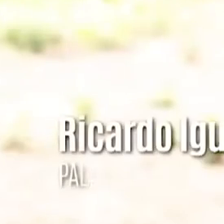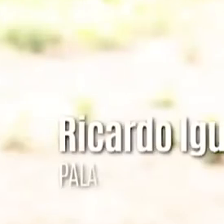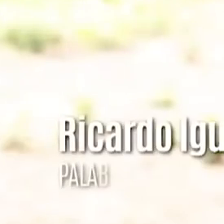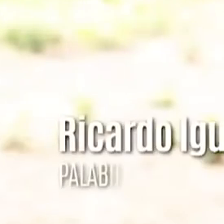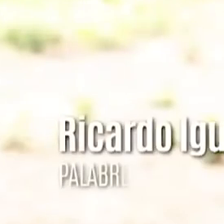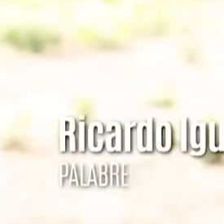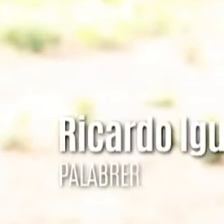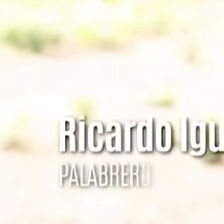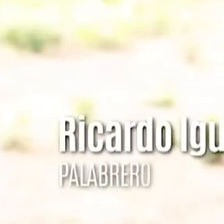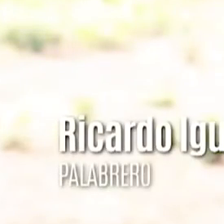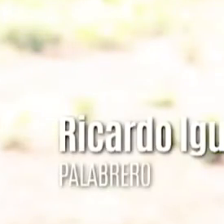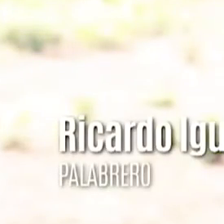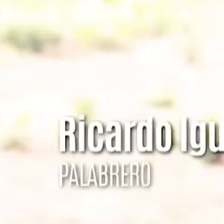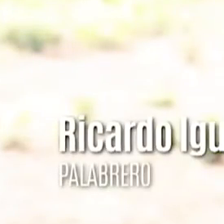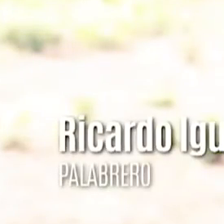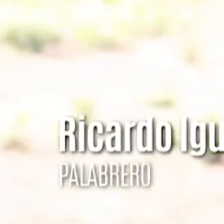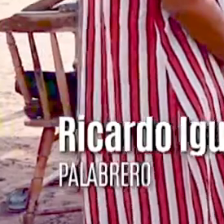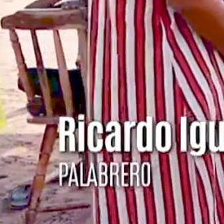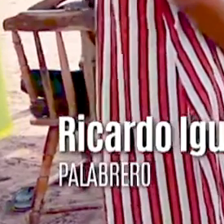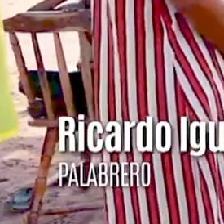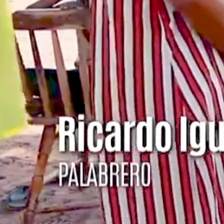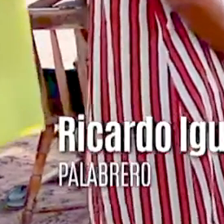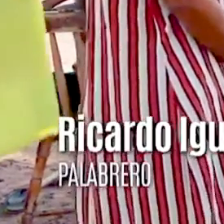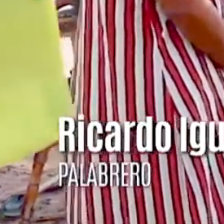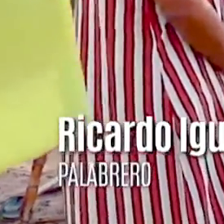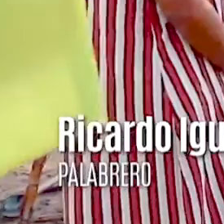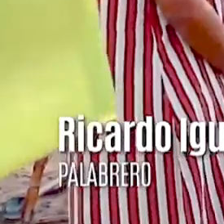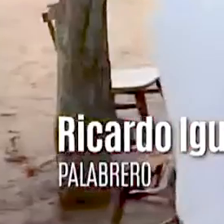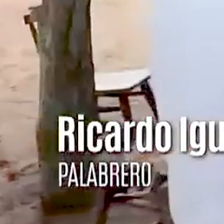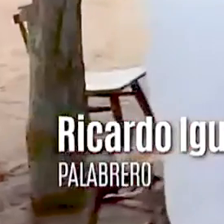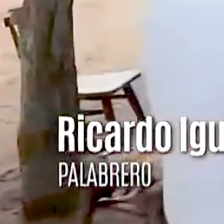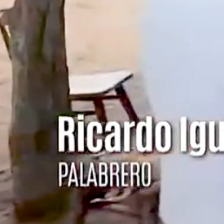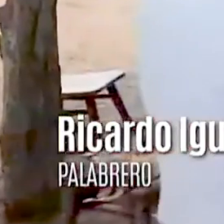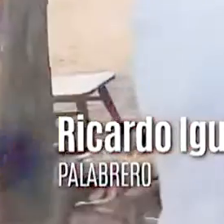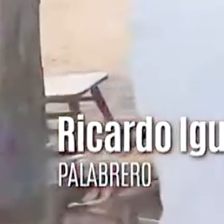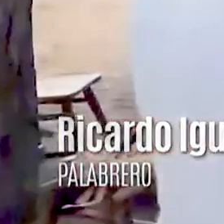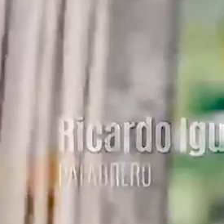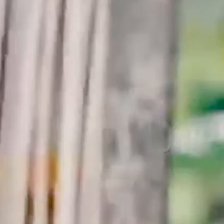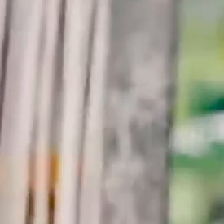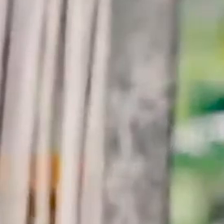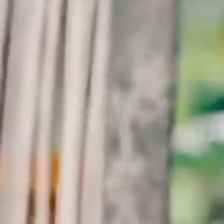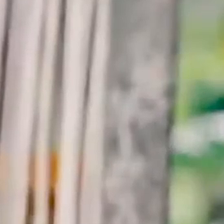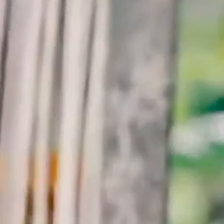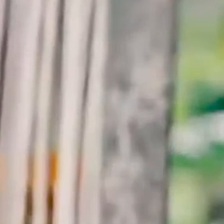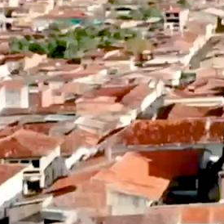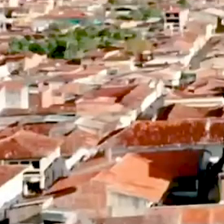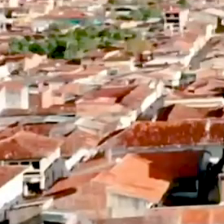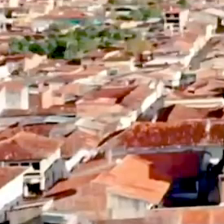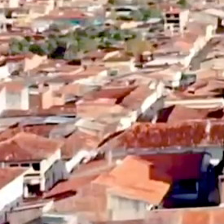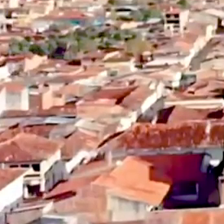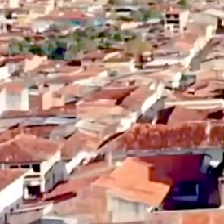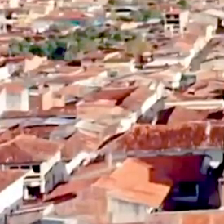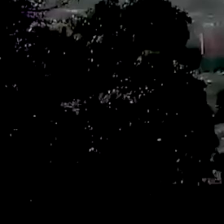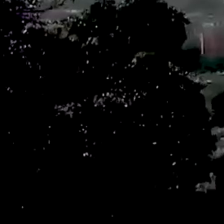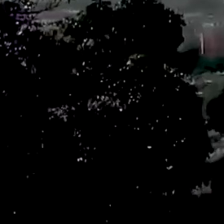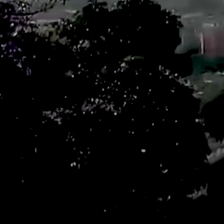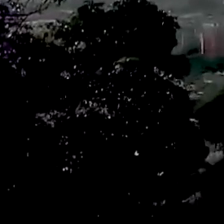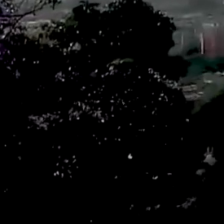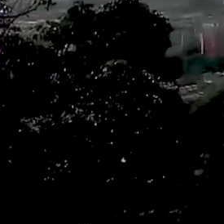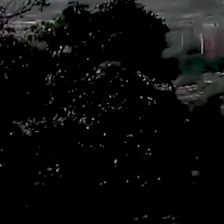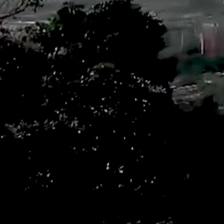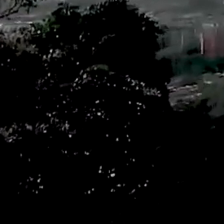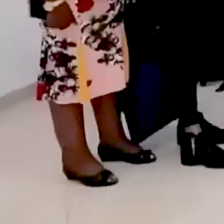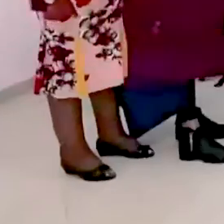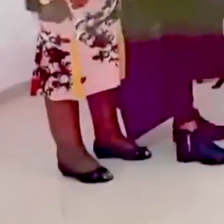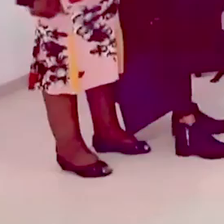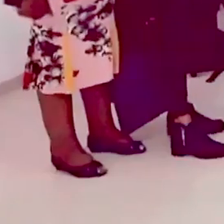de la Procuraduría, nos atendieron y hemos visto ya resultados. La Procuraduría cumplió con su función de intervención ante